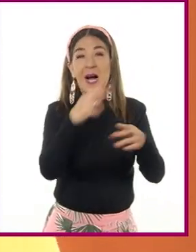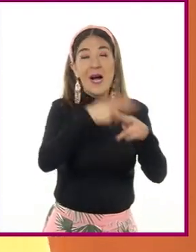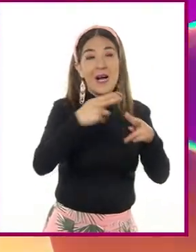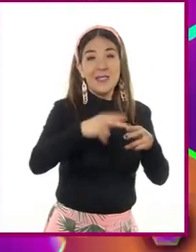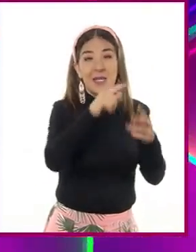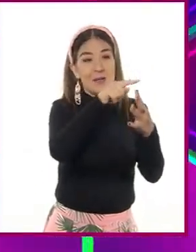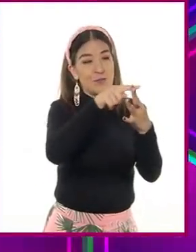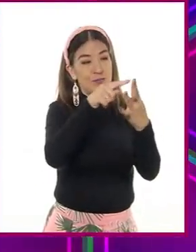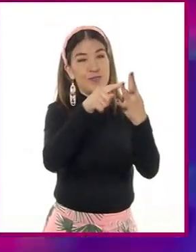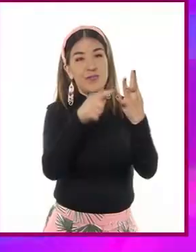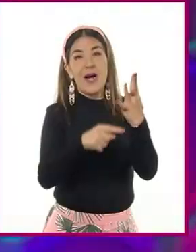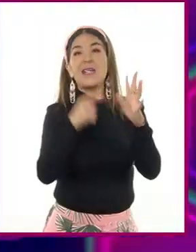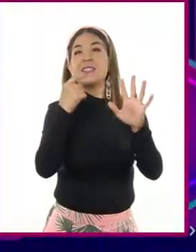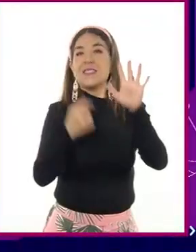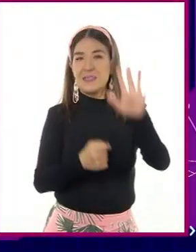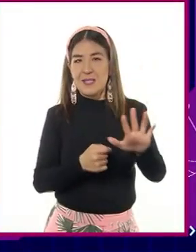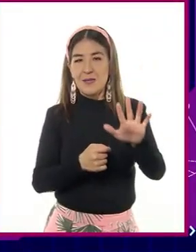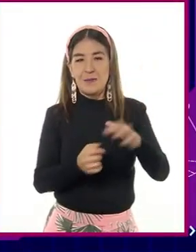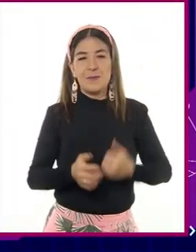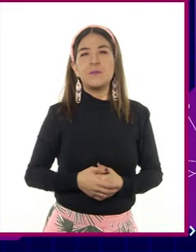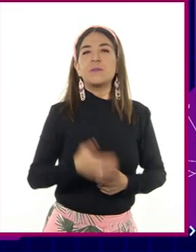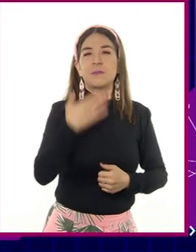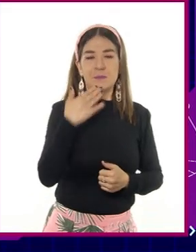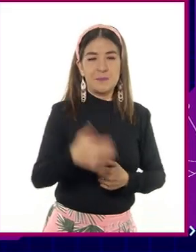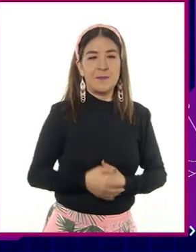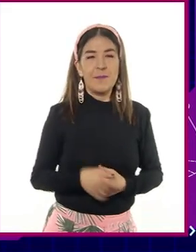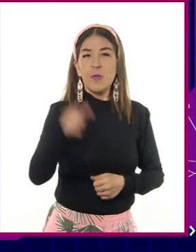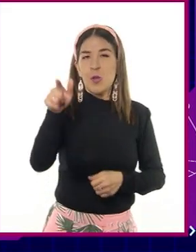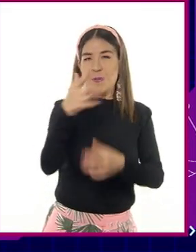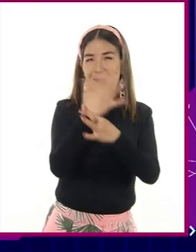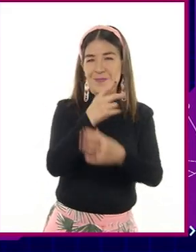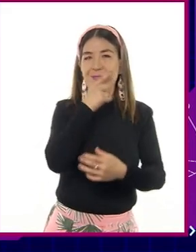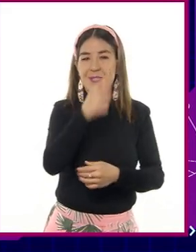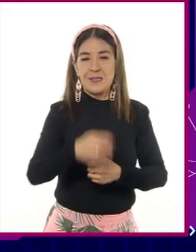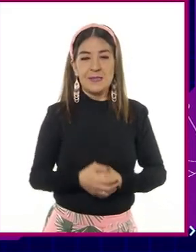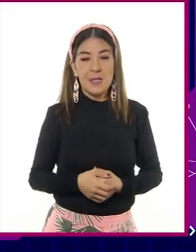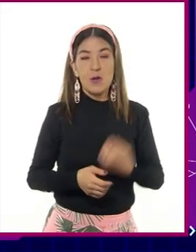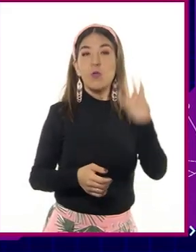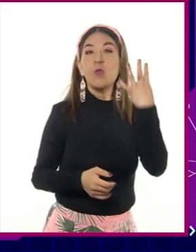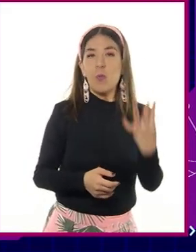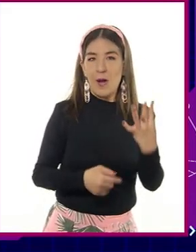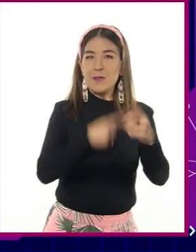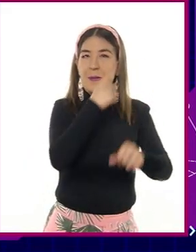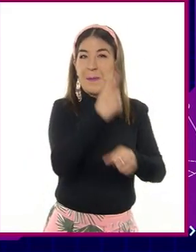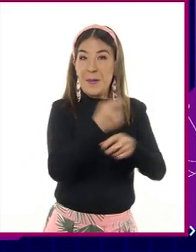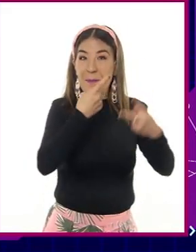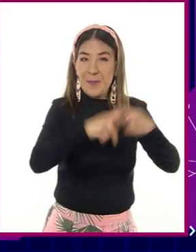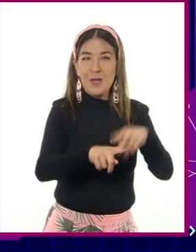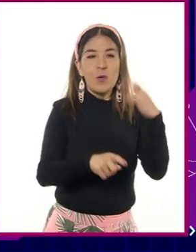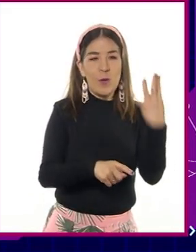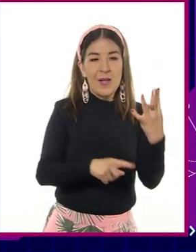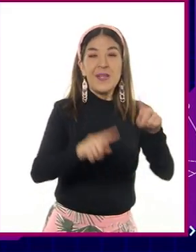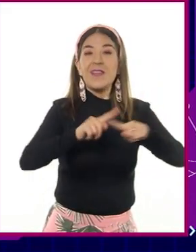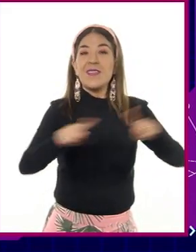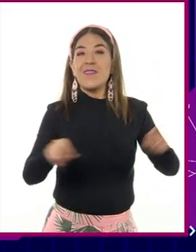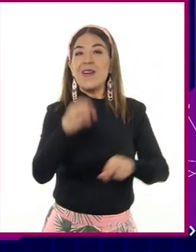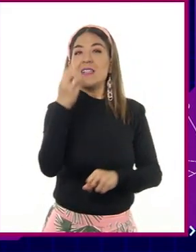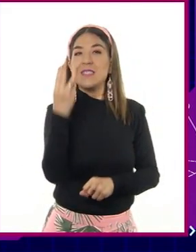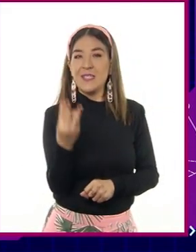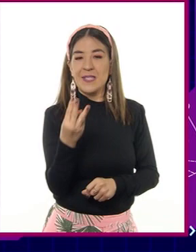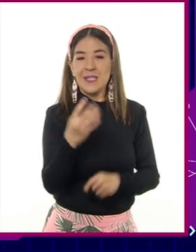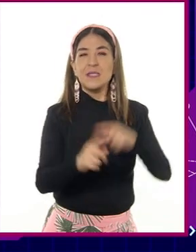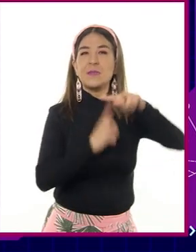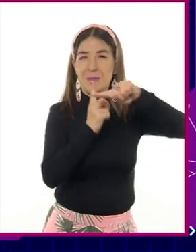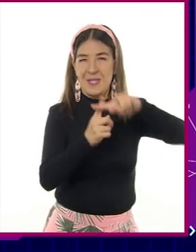sus resultados. Claro, maestra. Dijo que el primer término es 4 y la diferencia es 3. Entonces